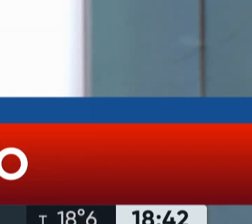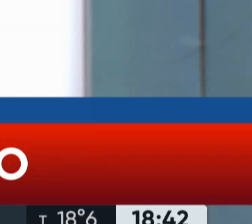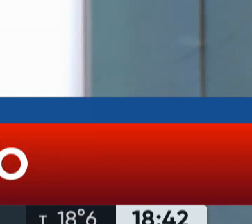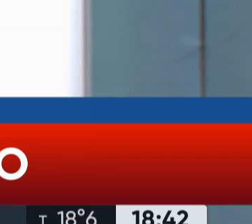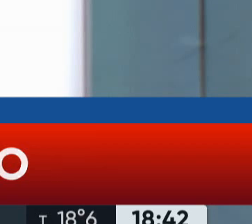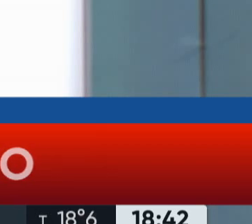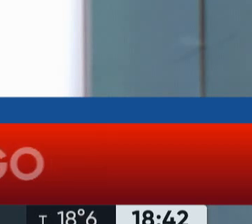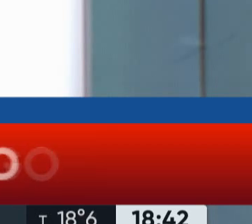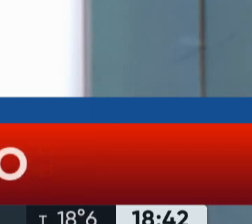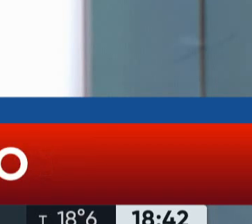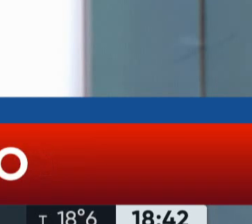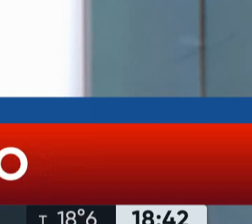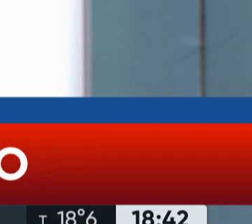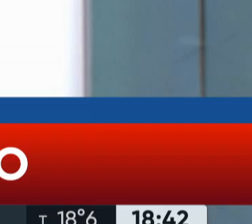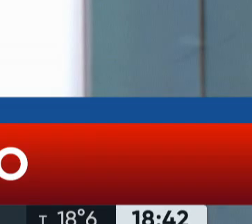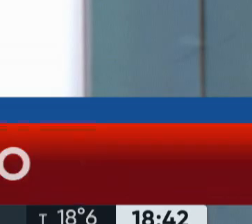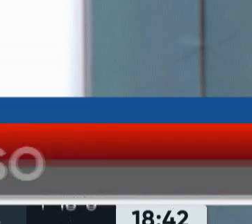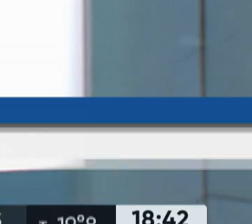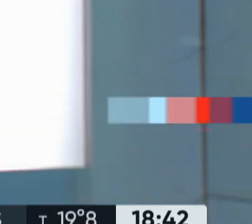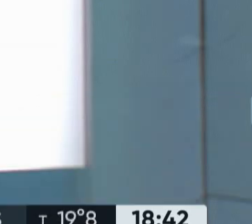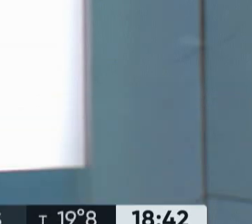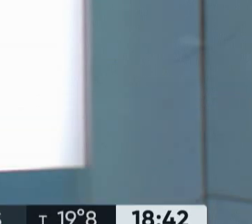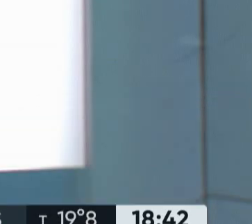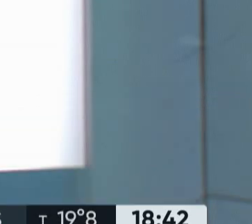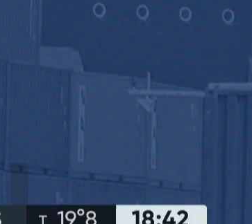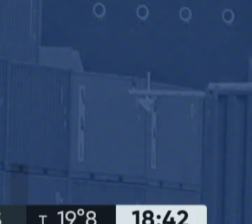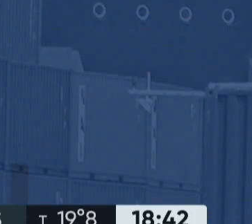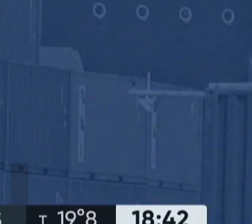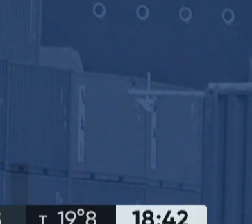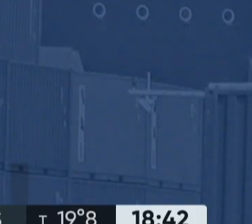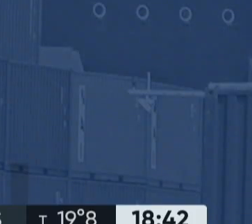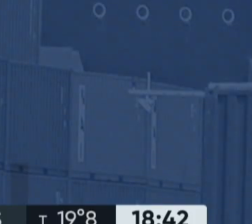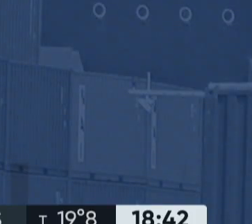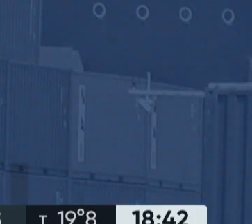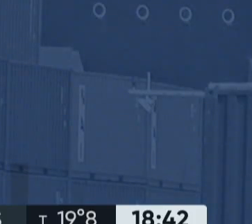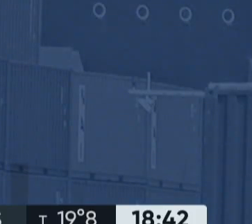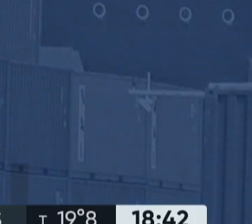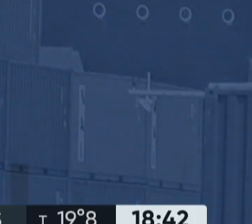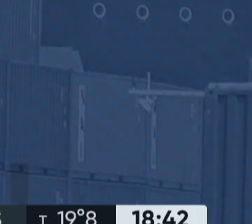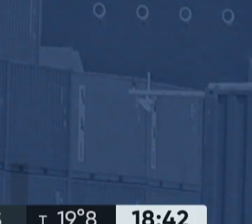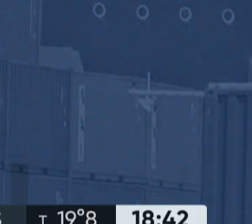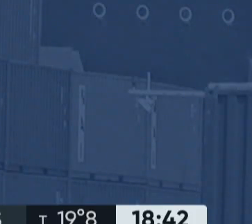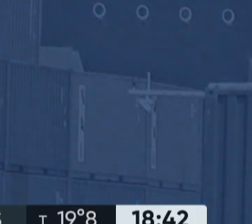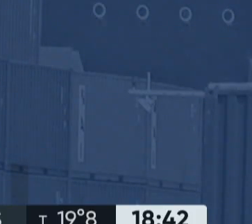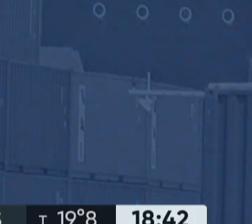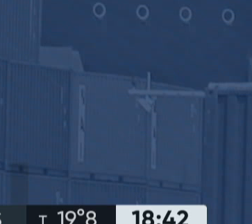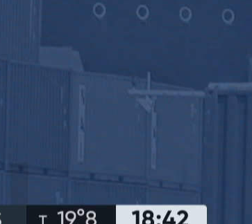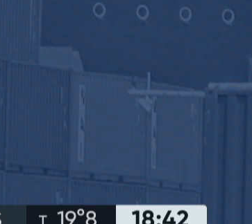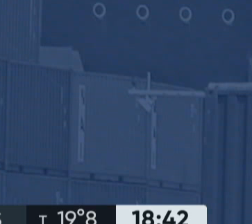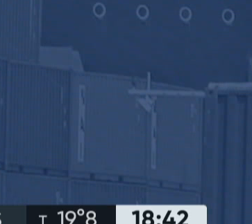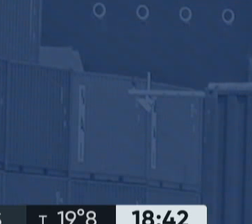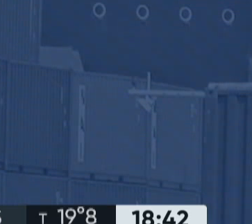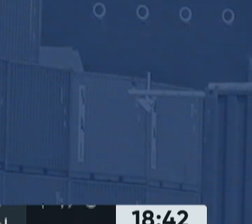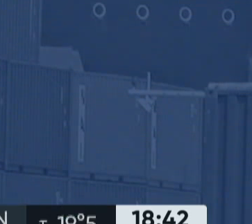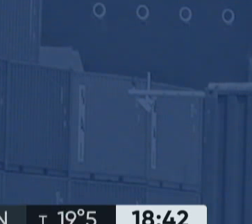son terceros, que están por fuera del bloque. Si querés podemos ir a la siguiente placa para seguir explicando un poco cuáles son las discusiones